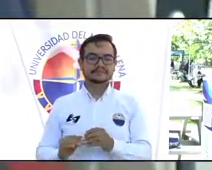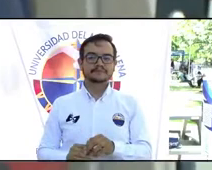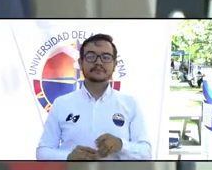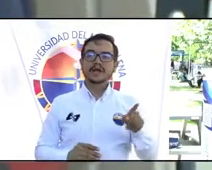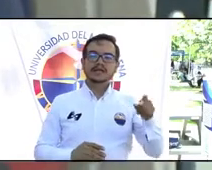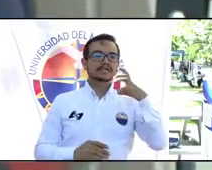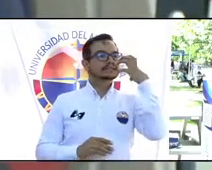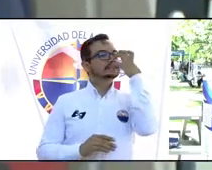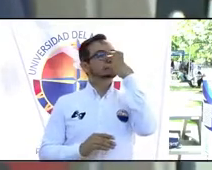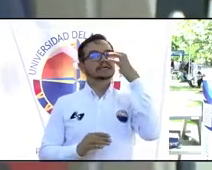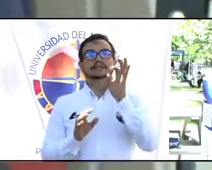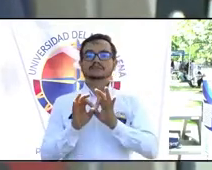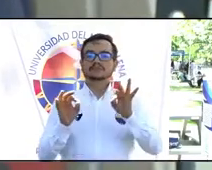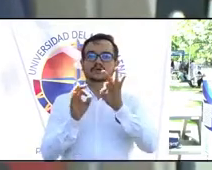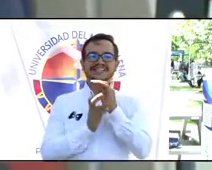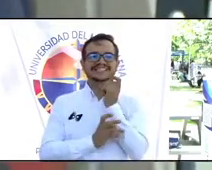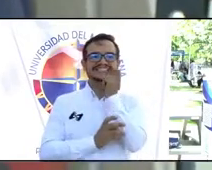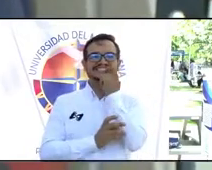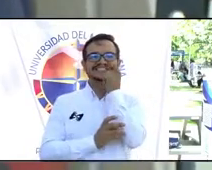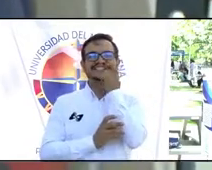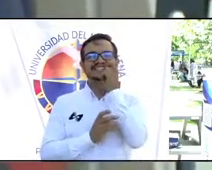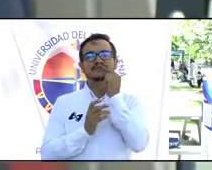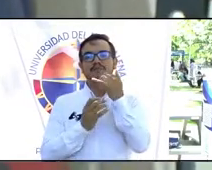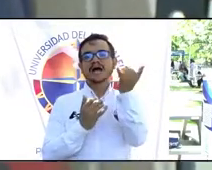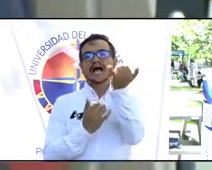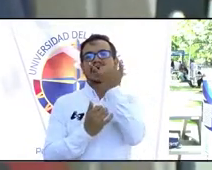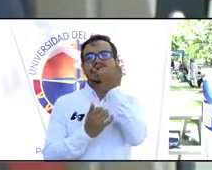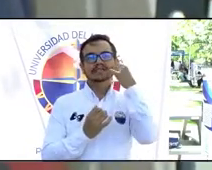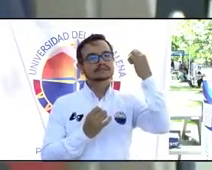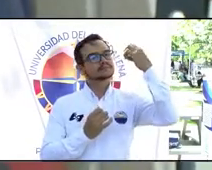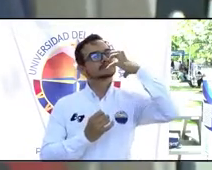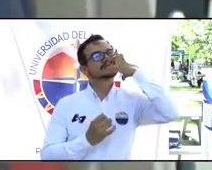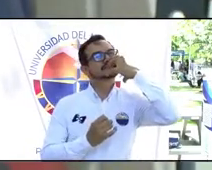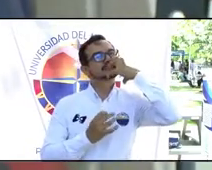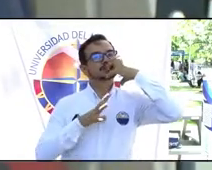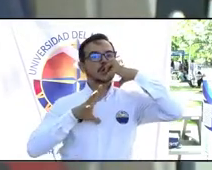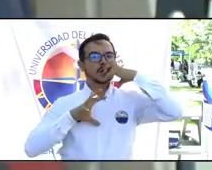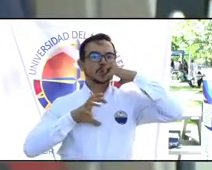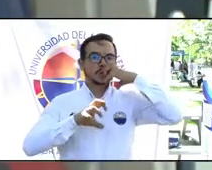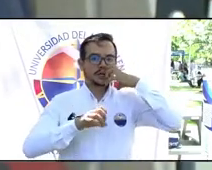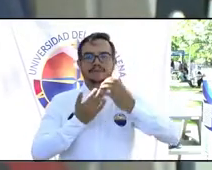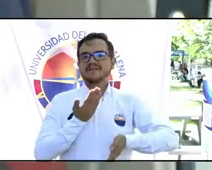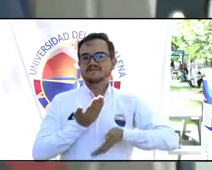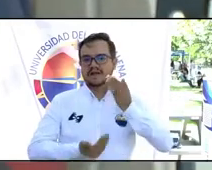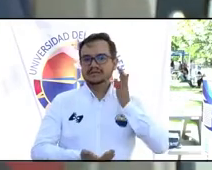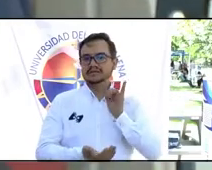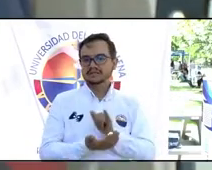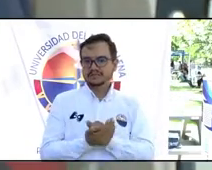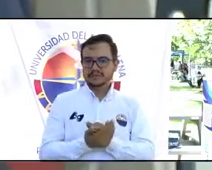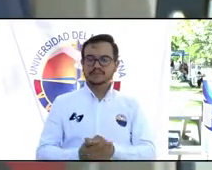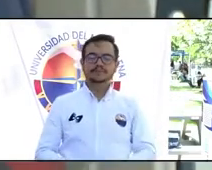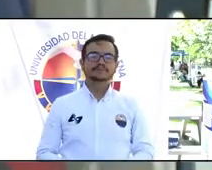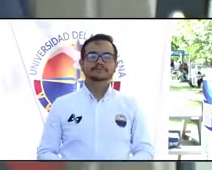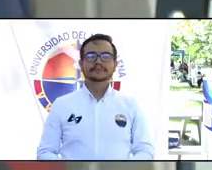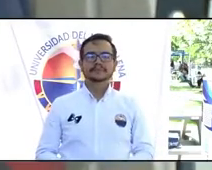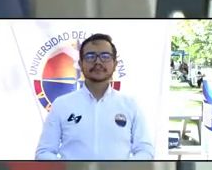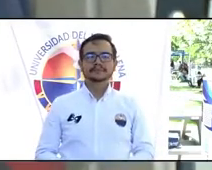en la fotopolimerización de algunos materiales utilizados por los estudiantes en las técnicas procedimentales.